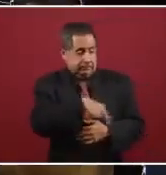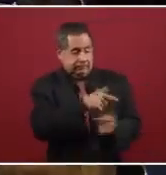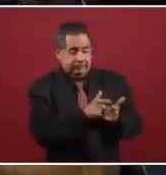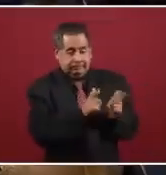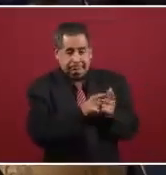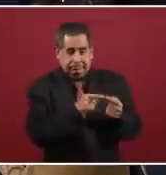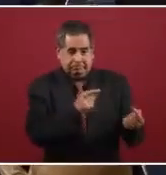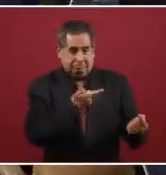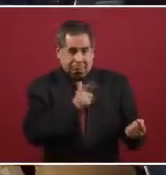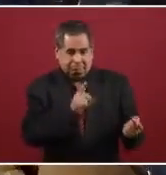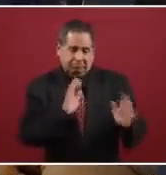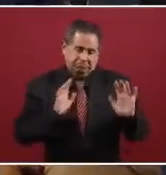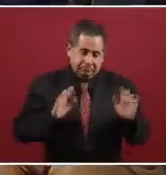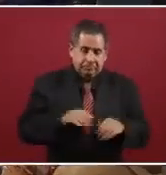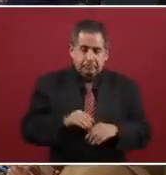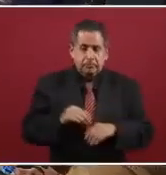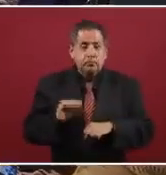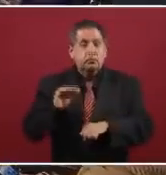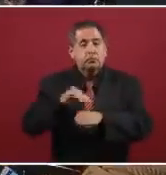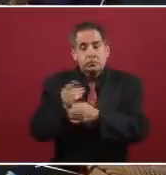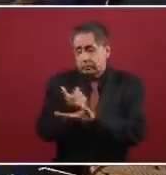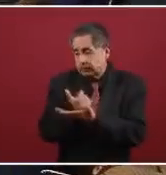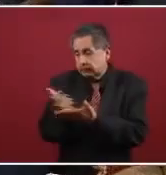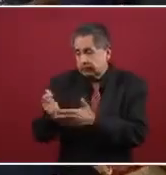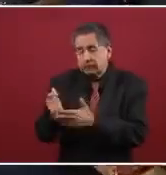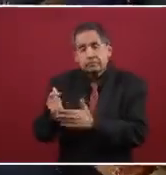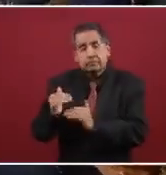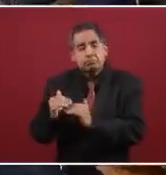adversarios, aumentó el salario mínimo